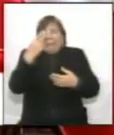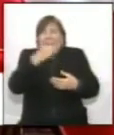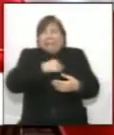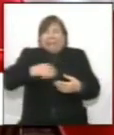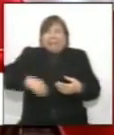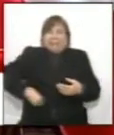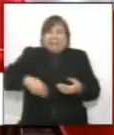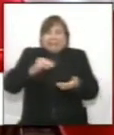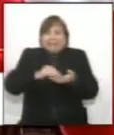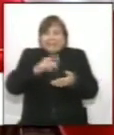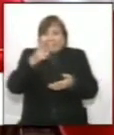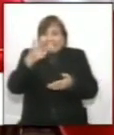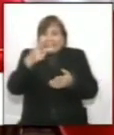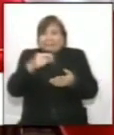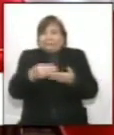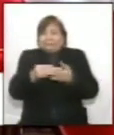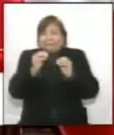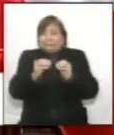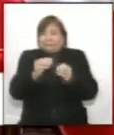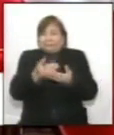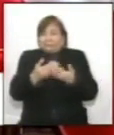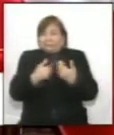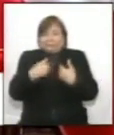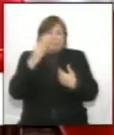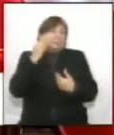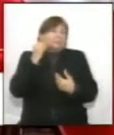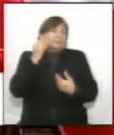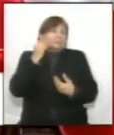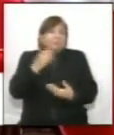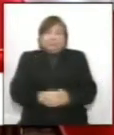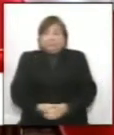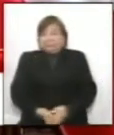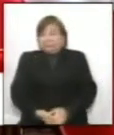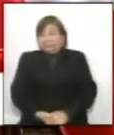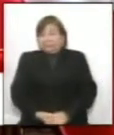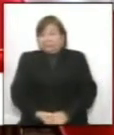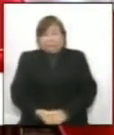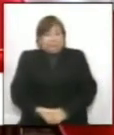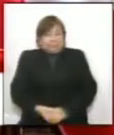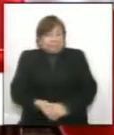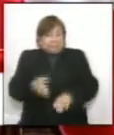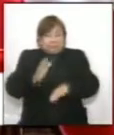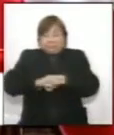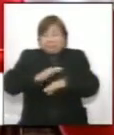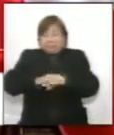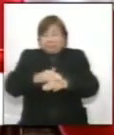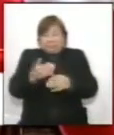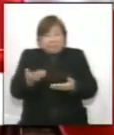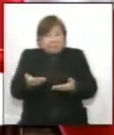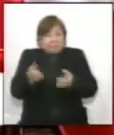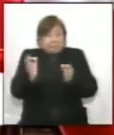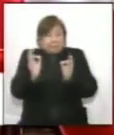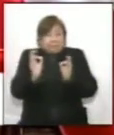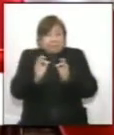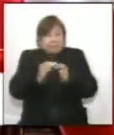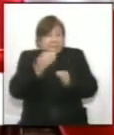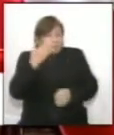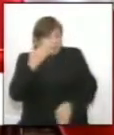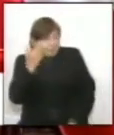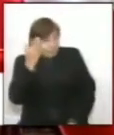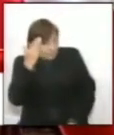repetido y un tercer ministro que había puesto él que no tenía experiencia. Esa advertencia perfectamente la conocía él y con nosotros